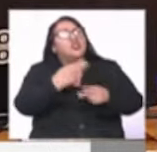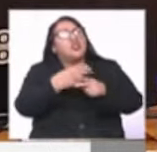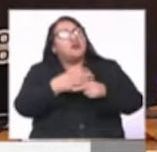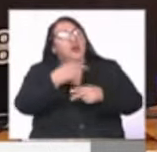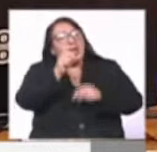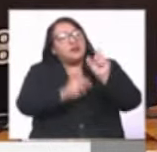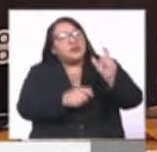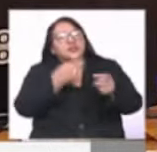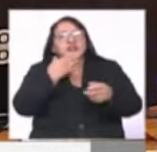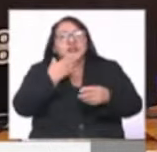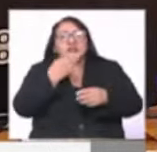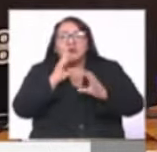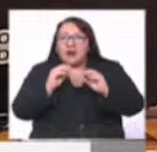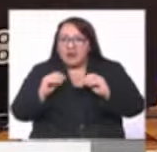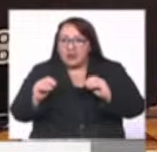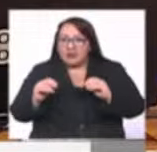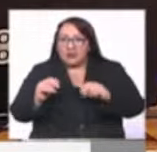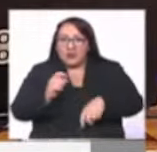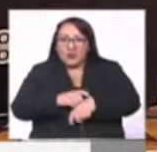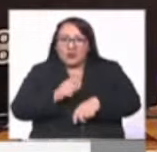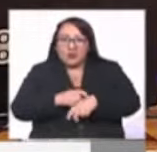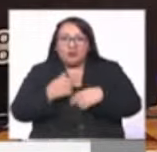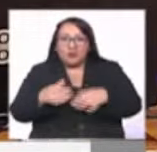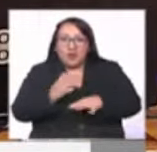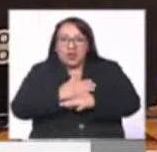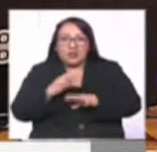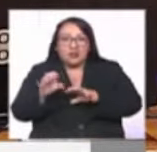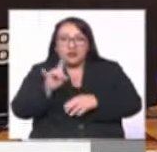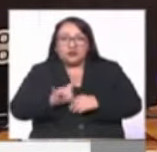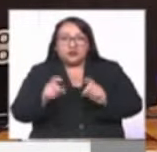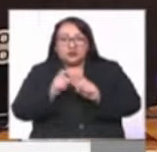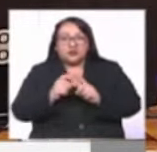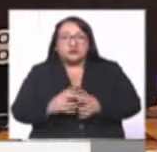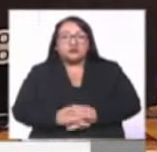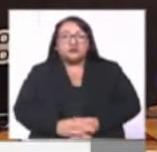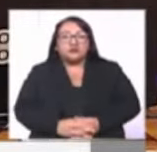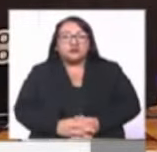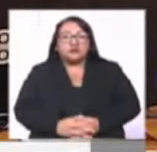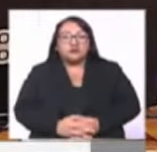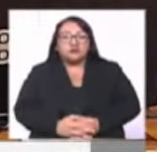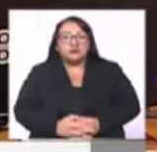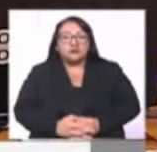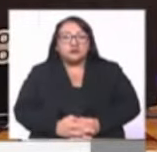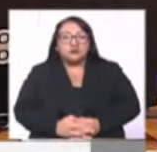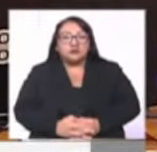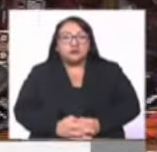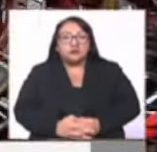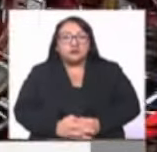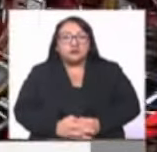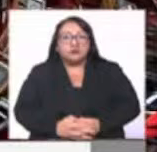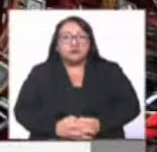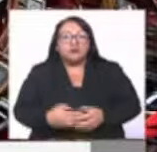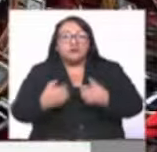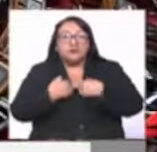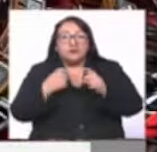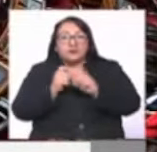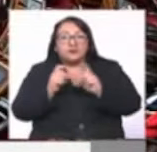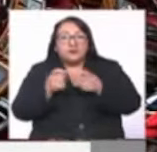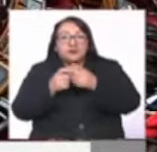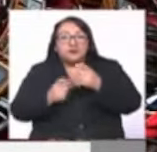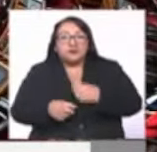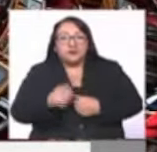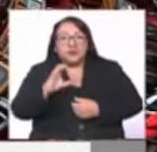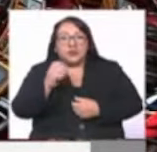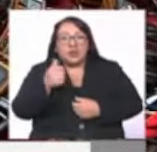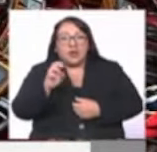oradores en el orden y por el tiempo en que harán uso de la palabra tiene la palabra la congresista